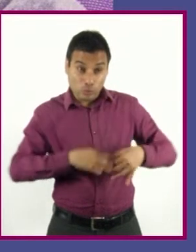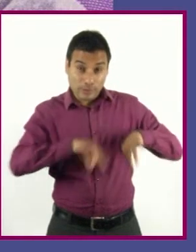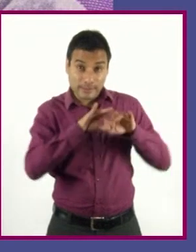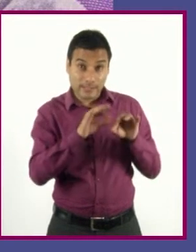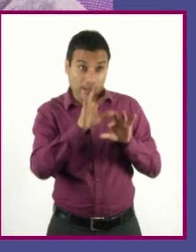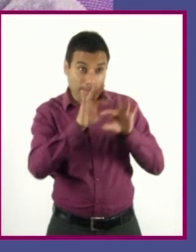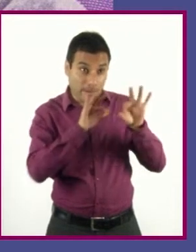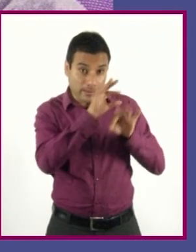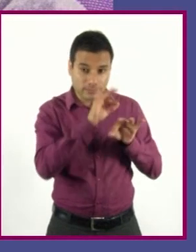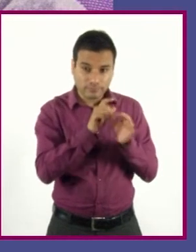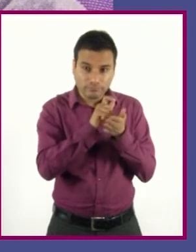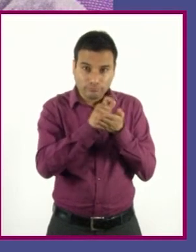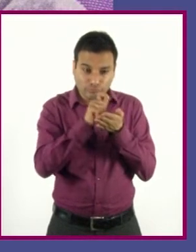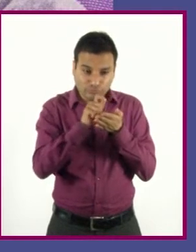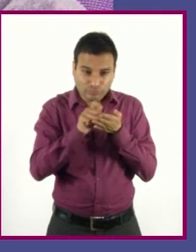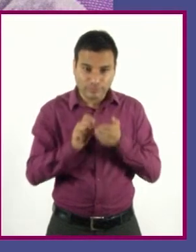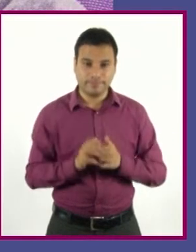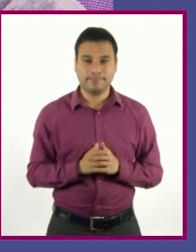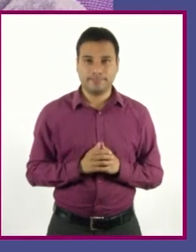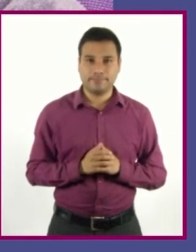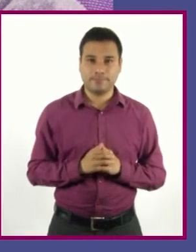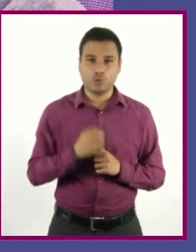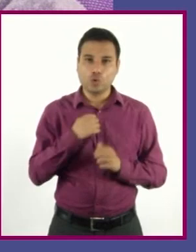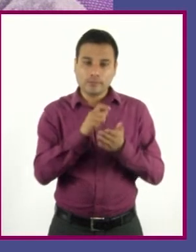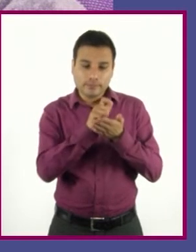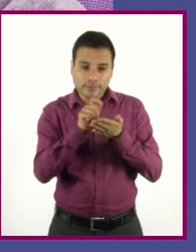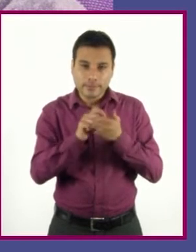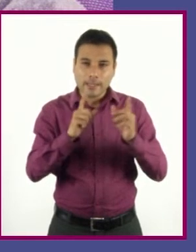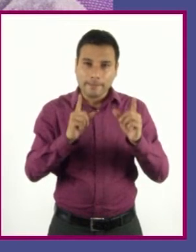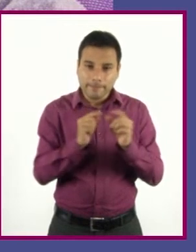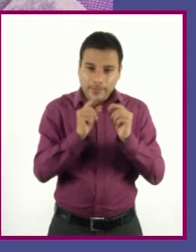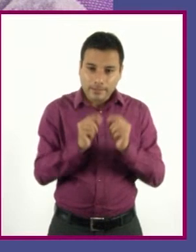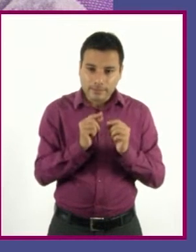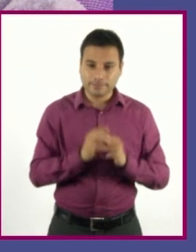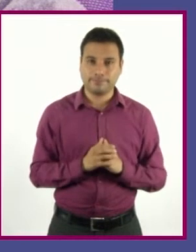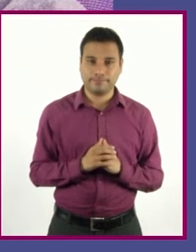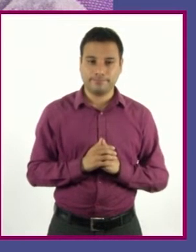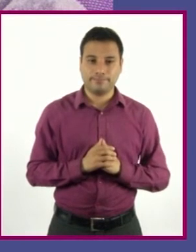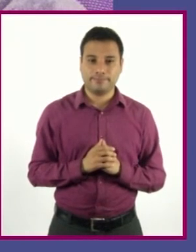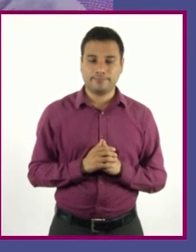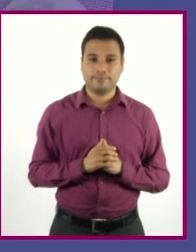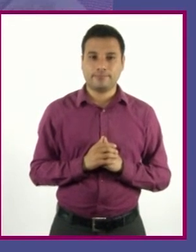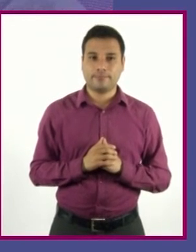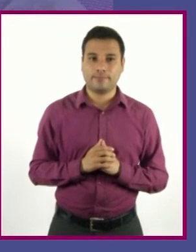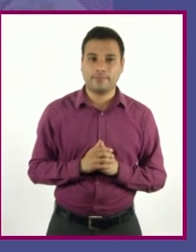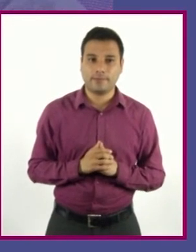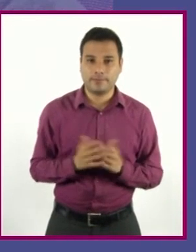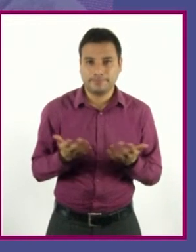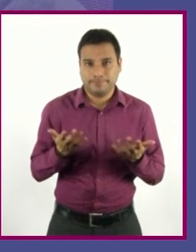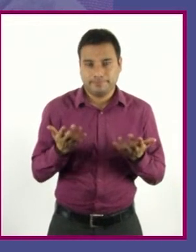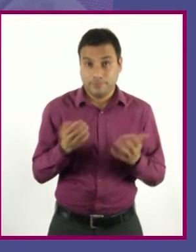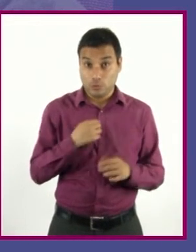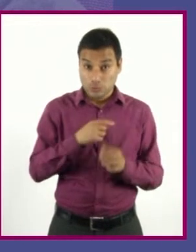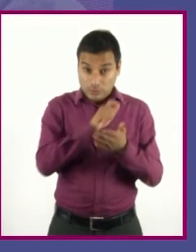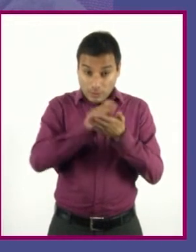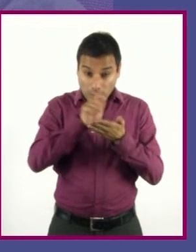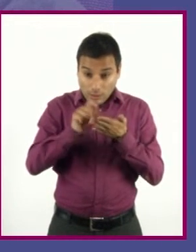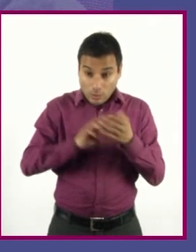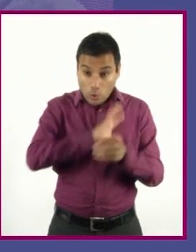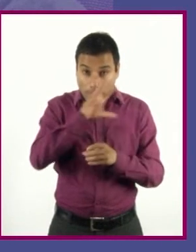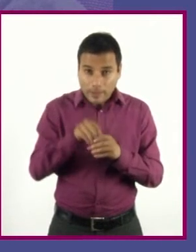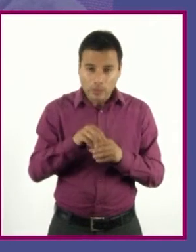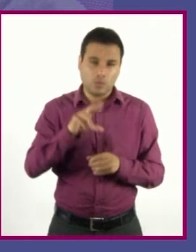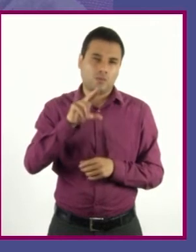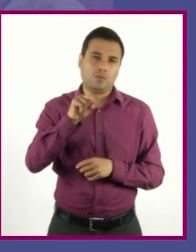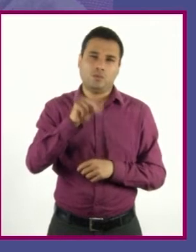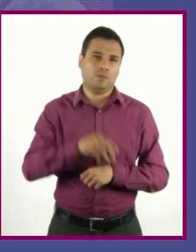de unas notas muy breves. El resultado no será literal, por supuesto, pero creo que